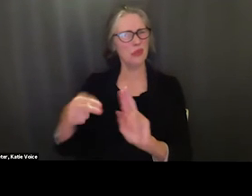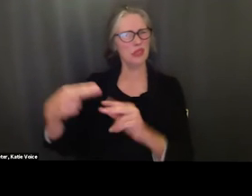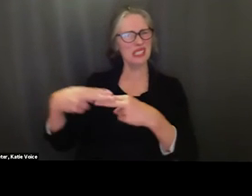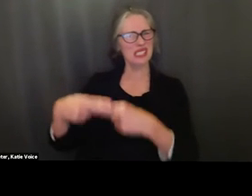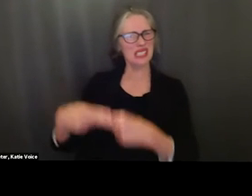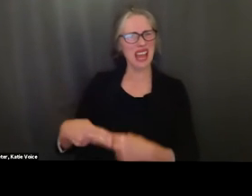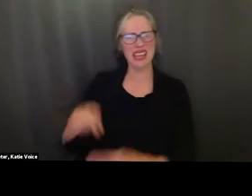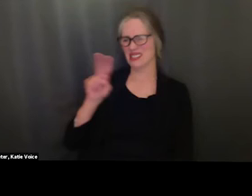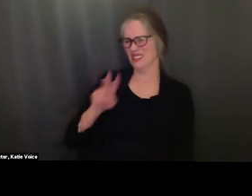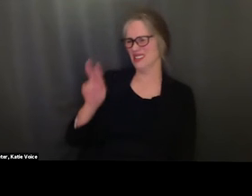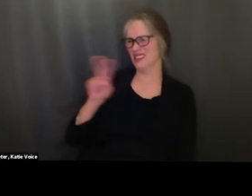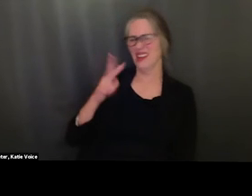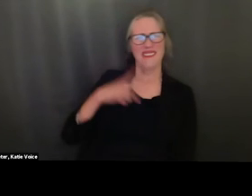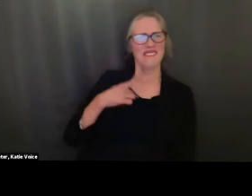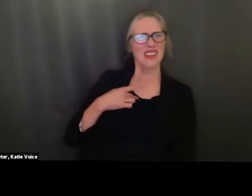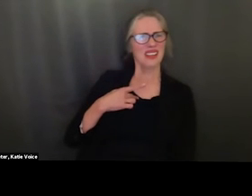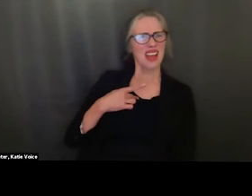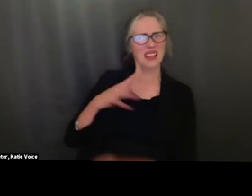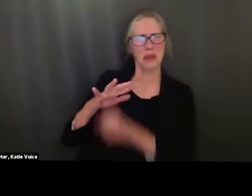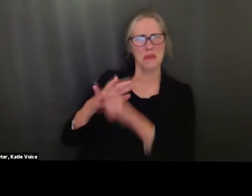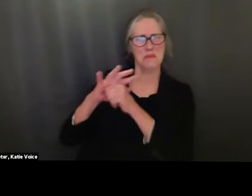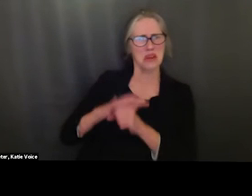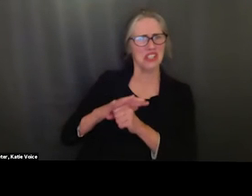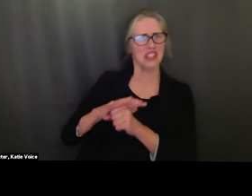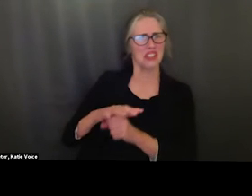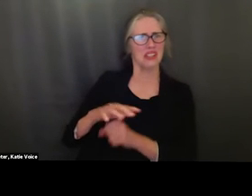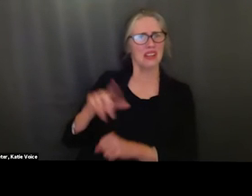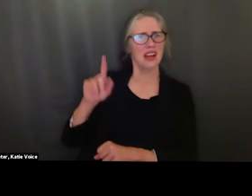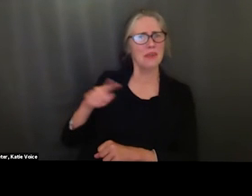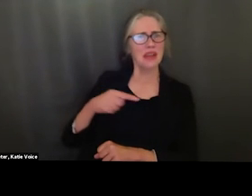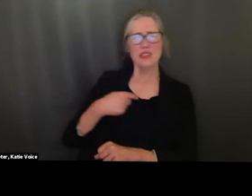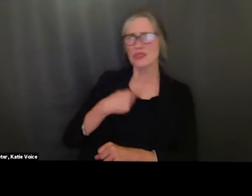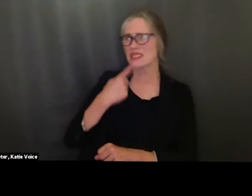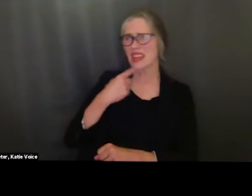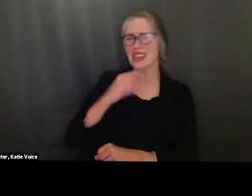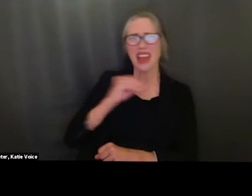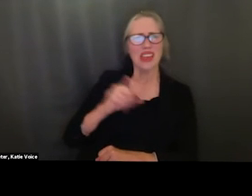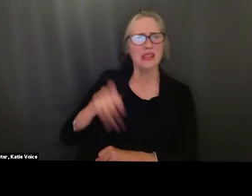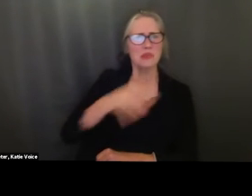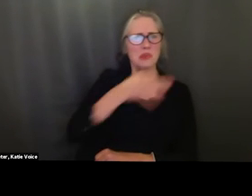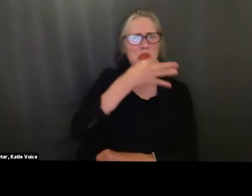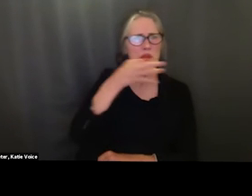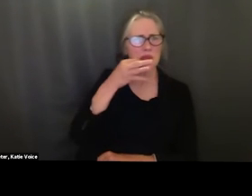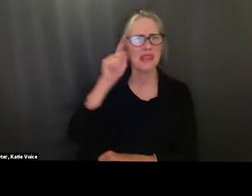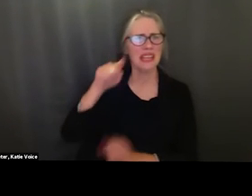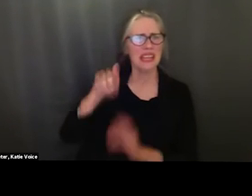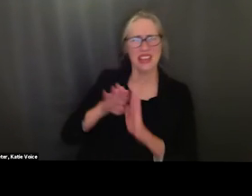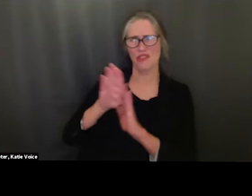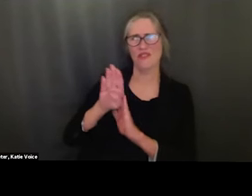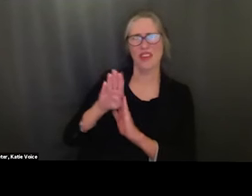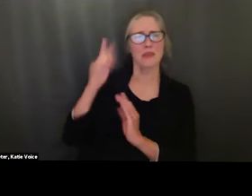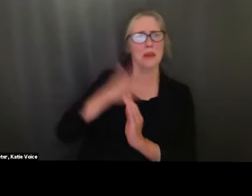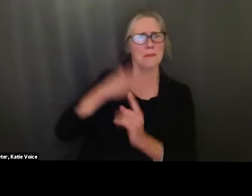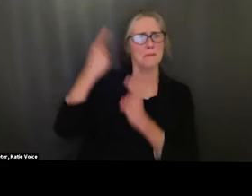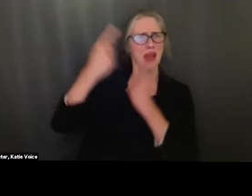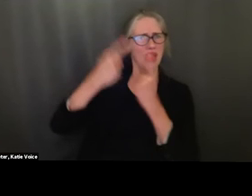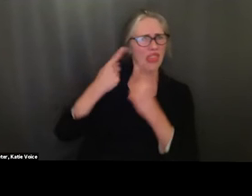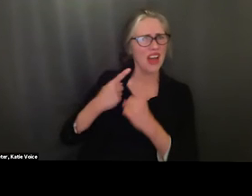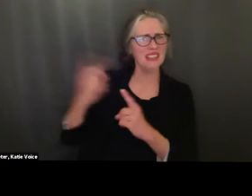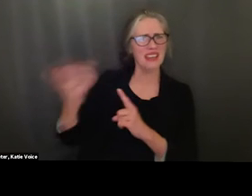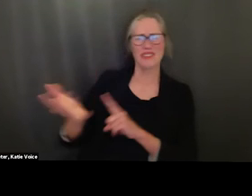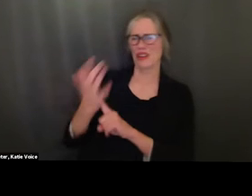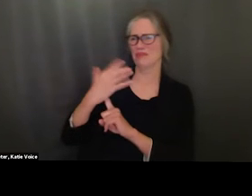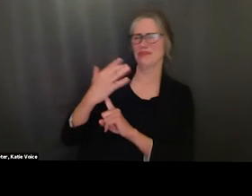persona y sentirme muy presionada a no decir mucho y de no poder expresar mis